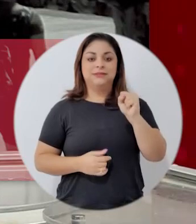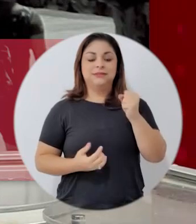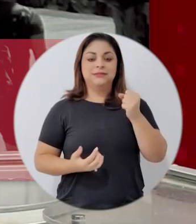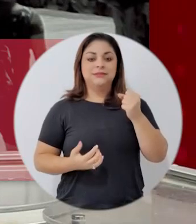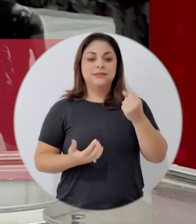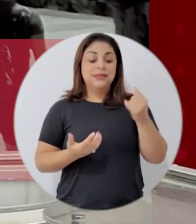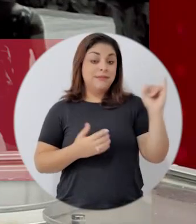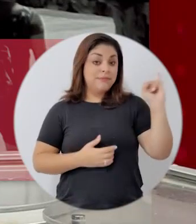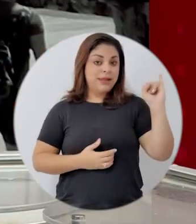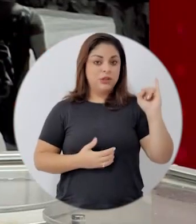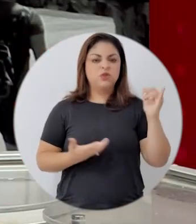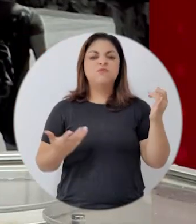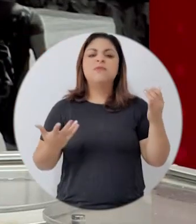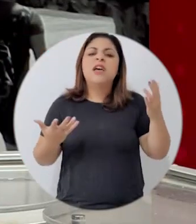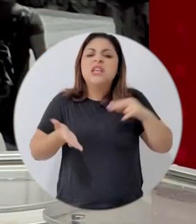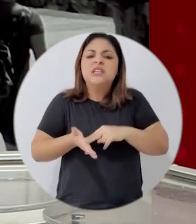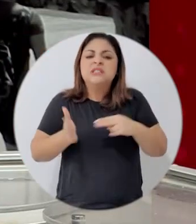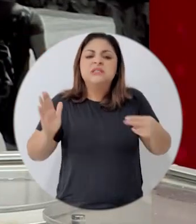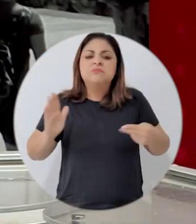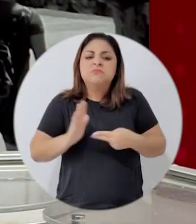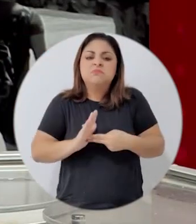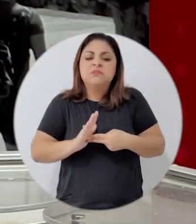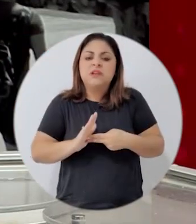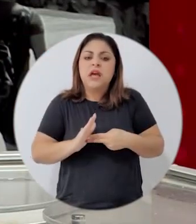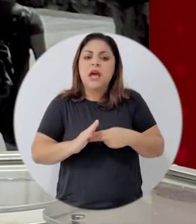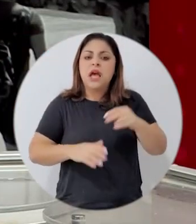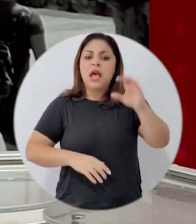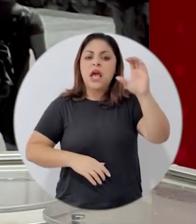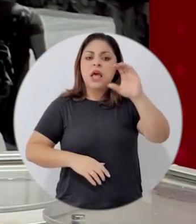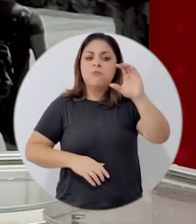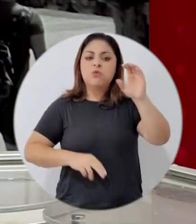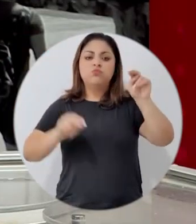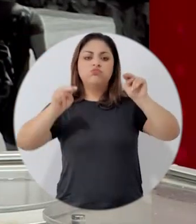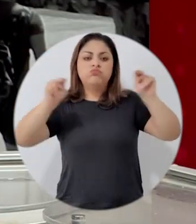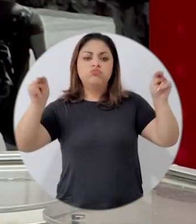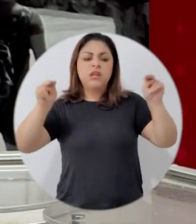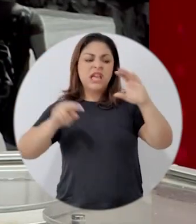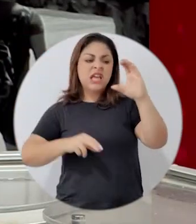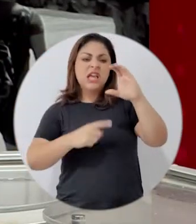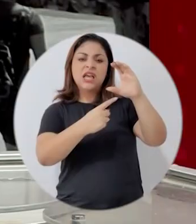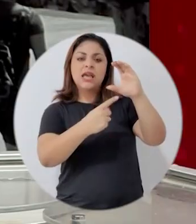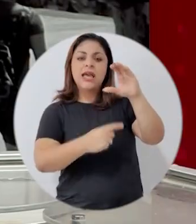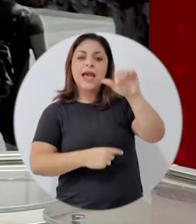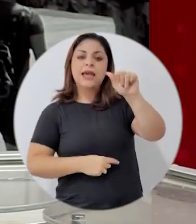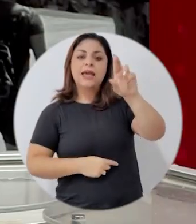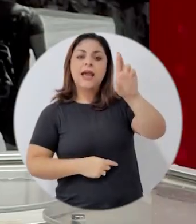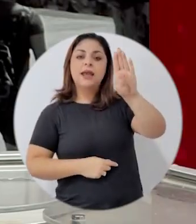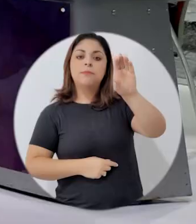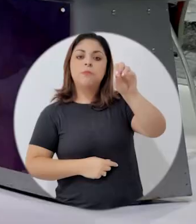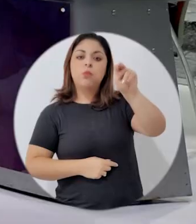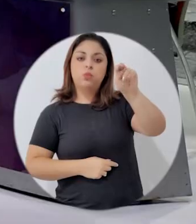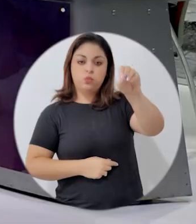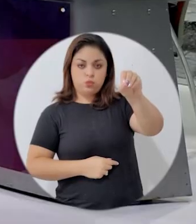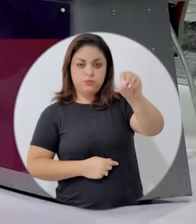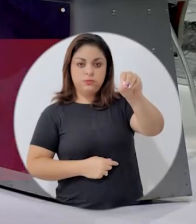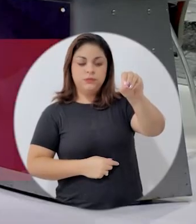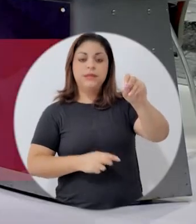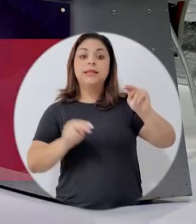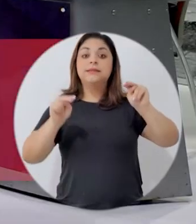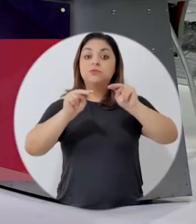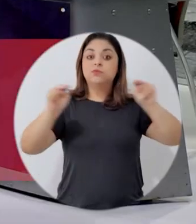entendemos entonces por carbono neutralidad? Sí, carbono neutralidad es un